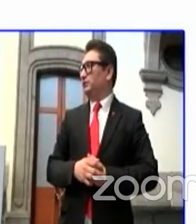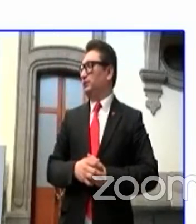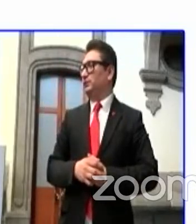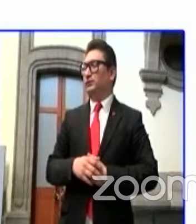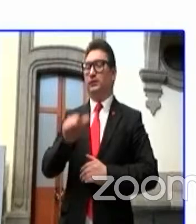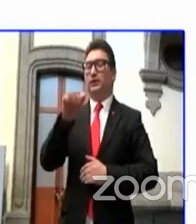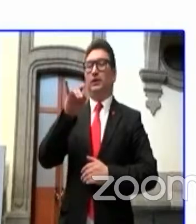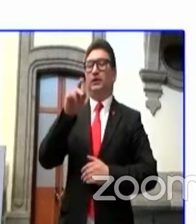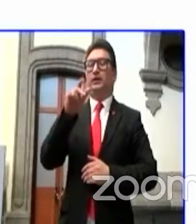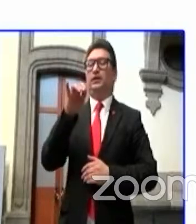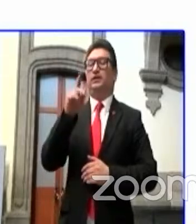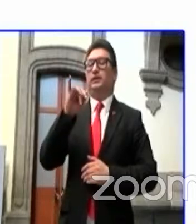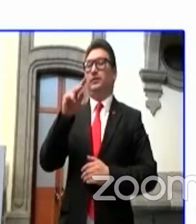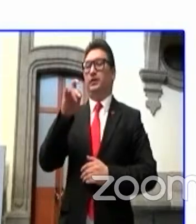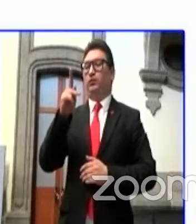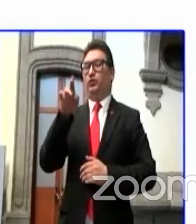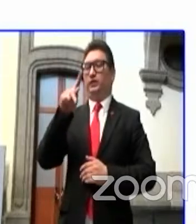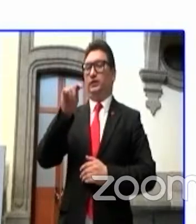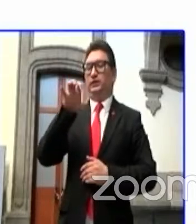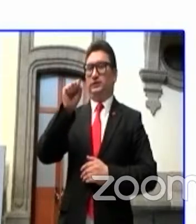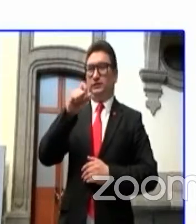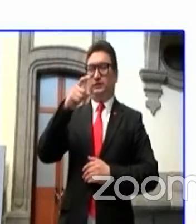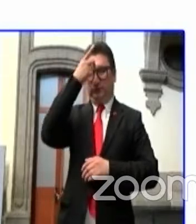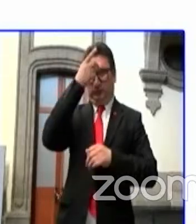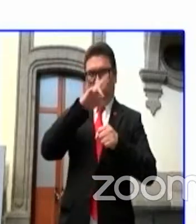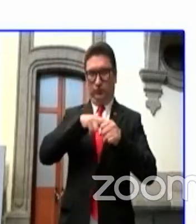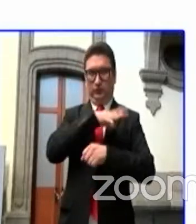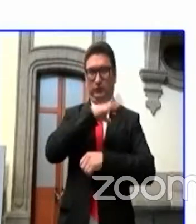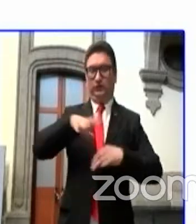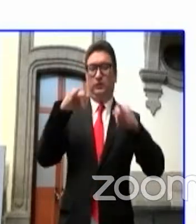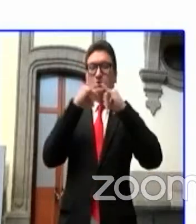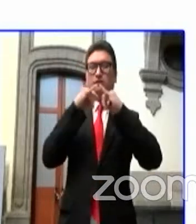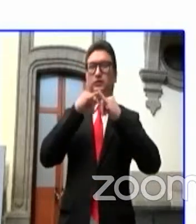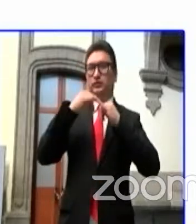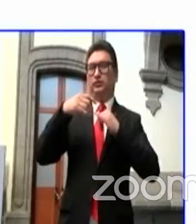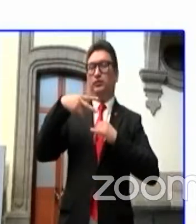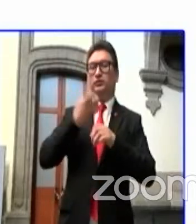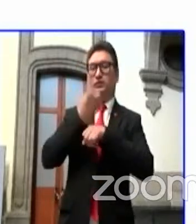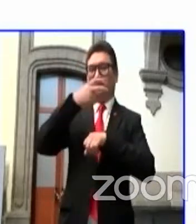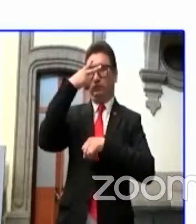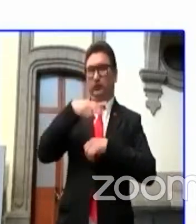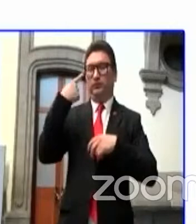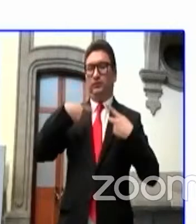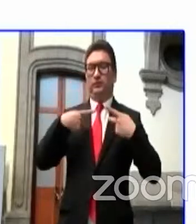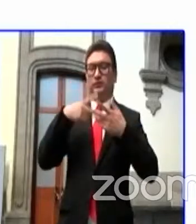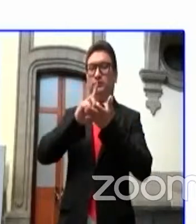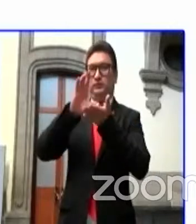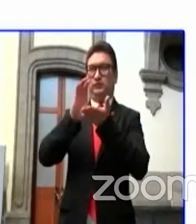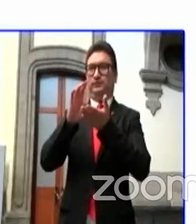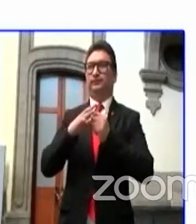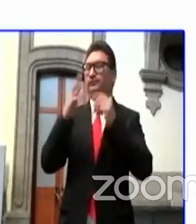Areli Livier Fuentes Chávez, directora general del Instituto Mexiquense para la Discapacidad.